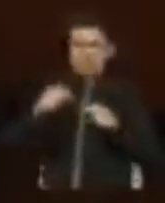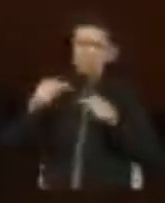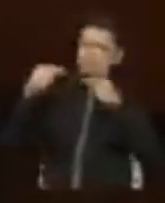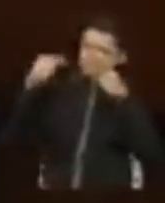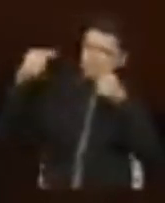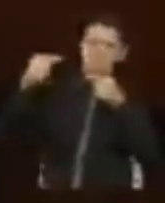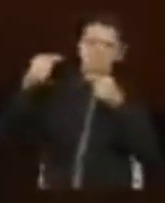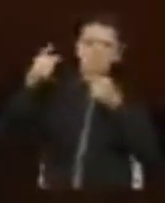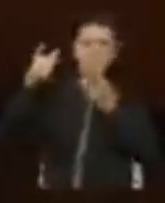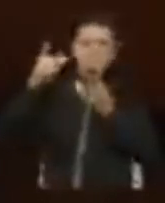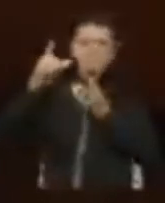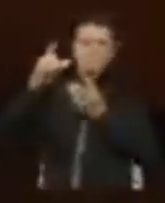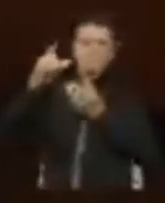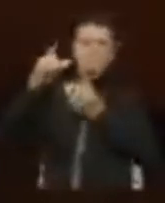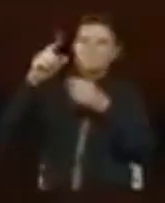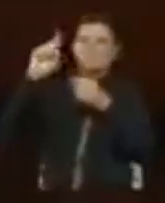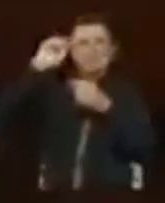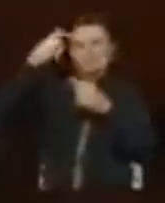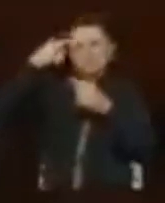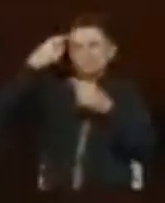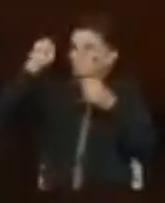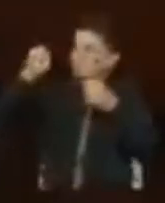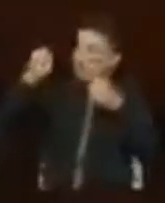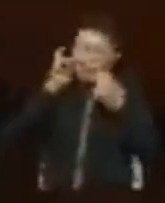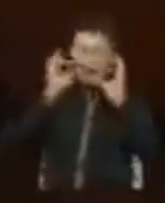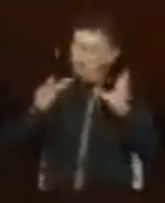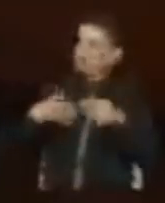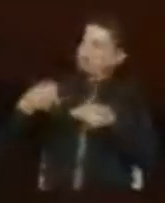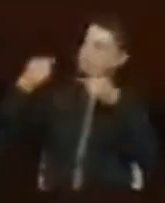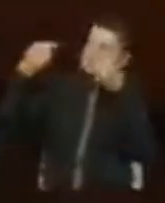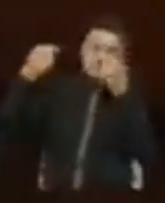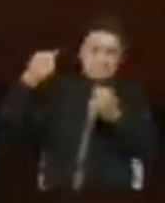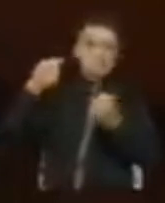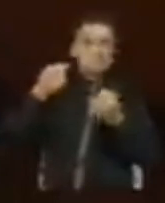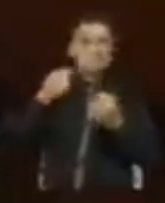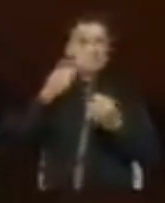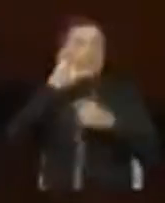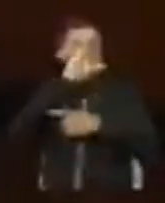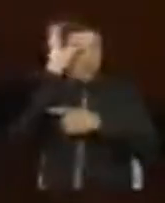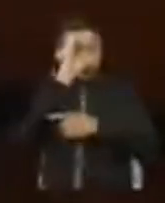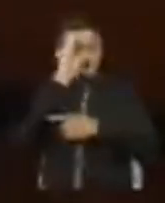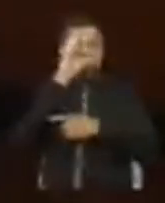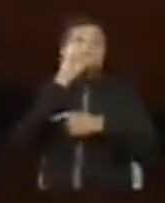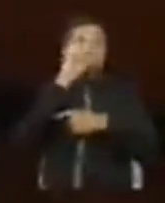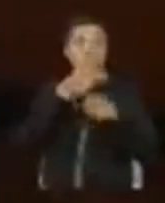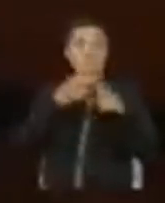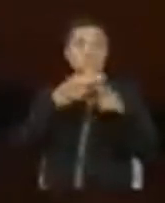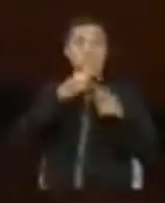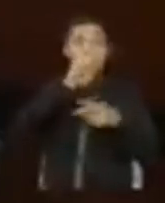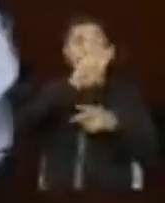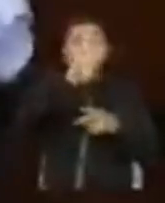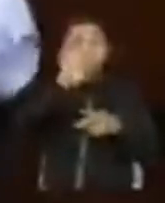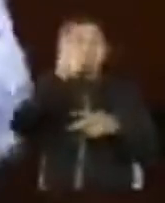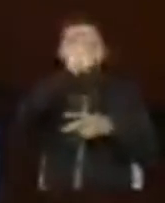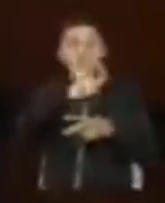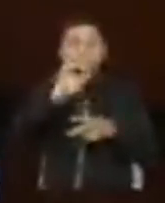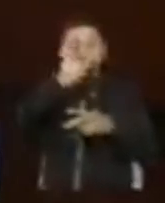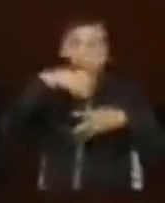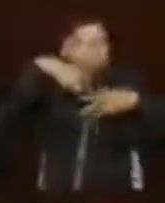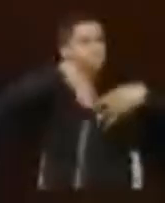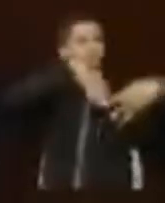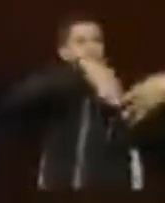a este pésimo gobierno. Pero además le hablo a los colombianos que van a salir a marchar, que vamos a salir a marchar el 29 de octubre.